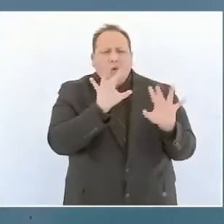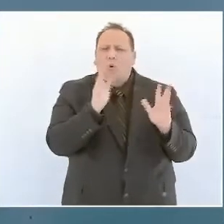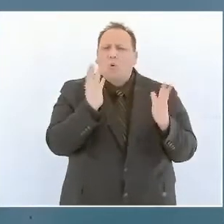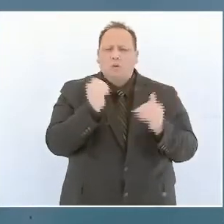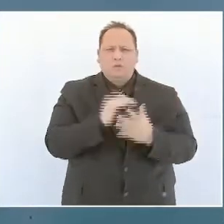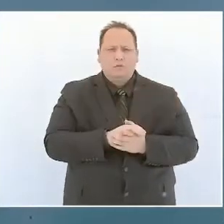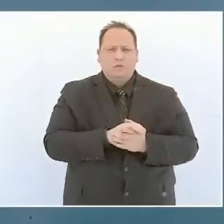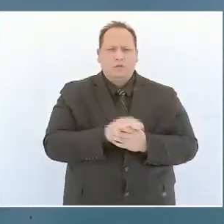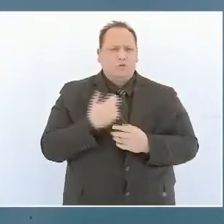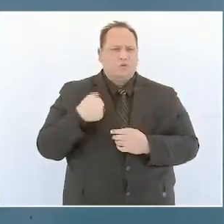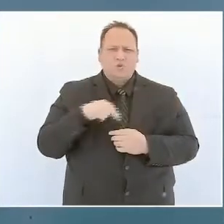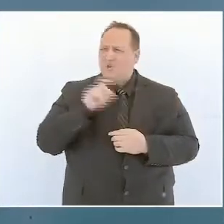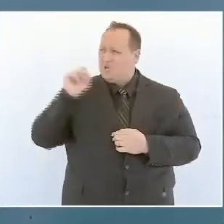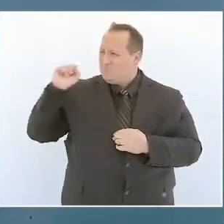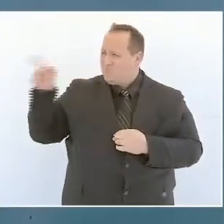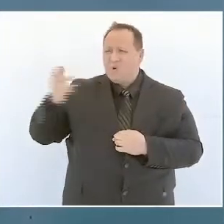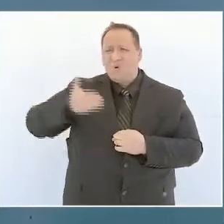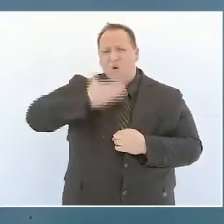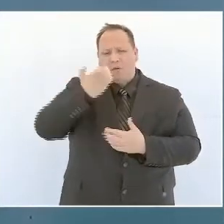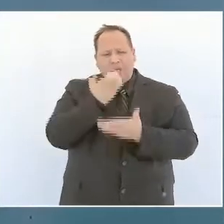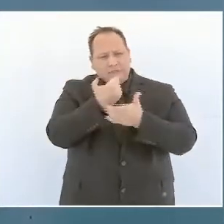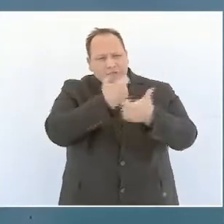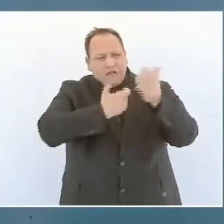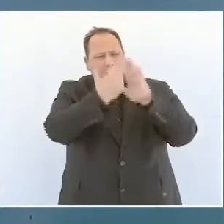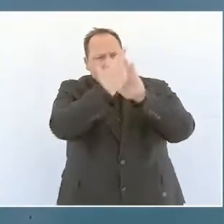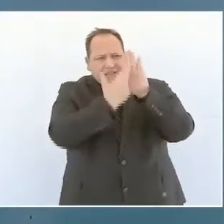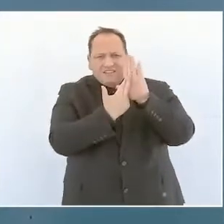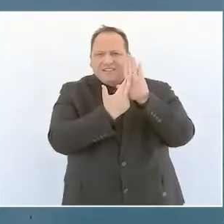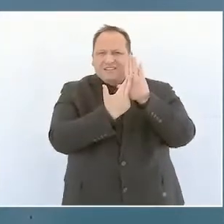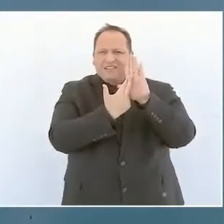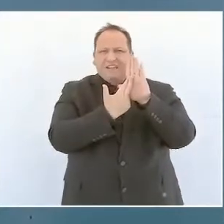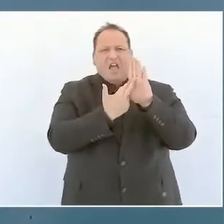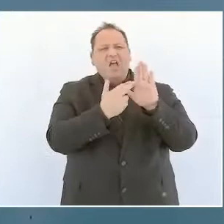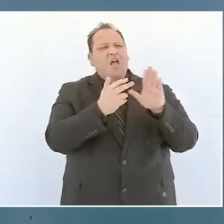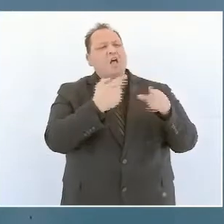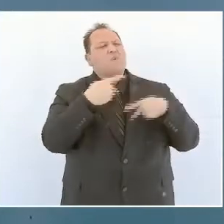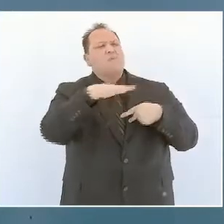Nosotros no queremos ya esa política económica antipopular,